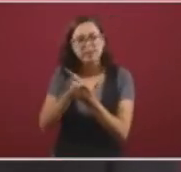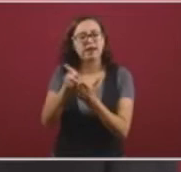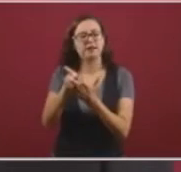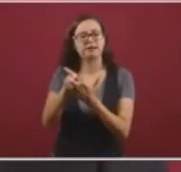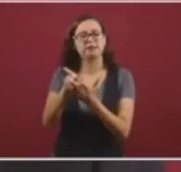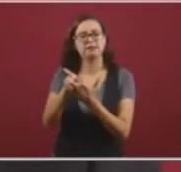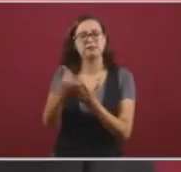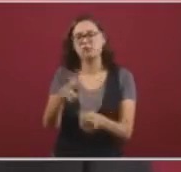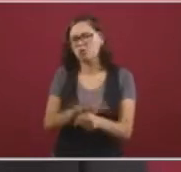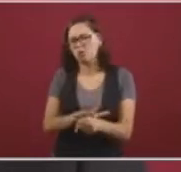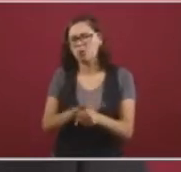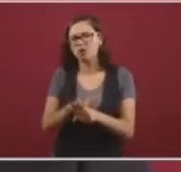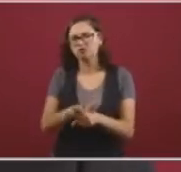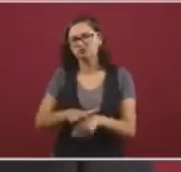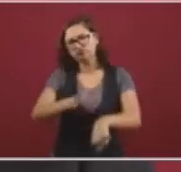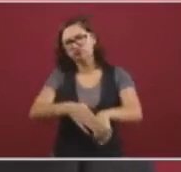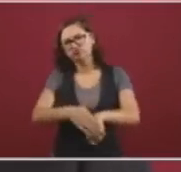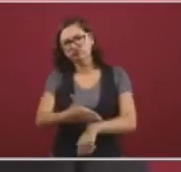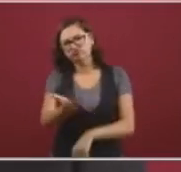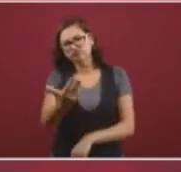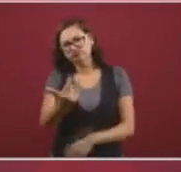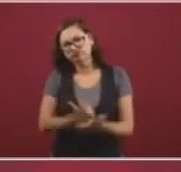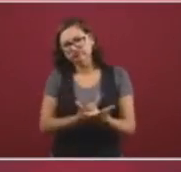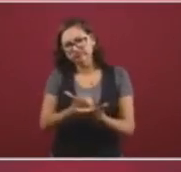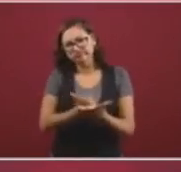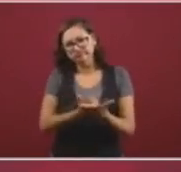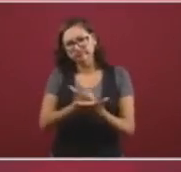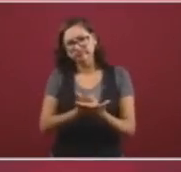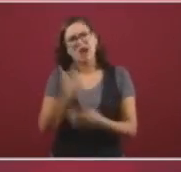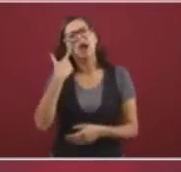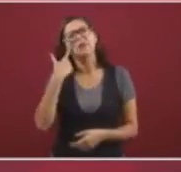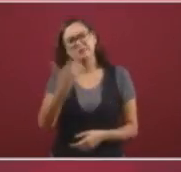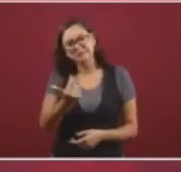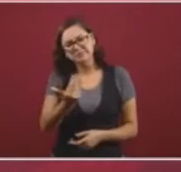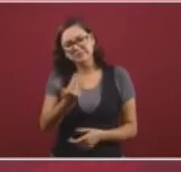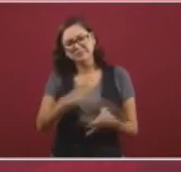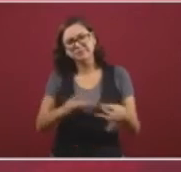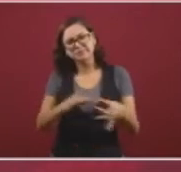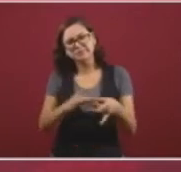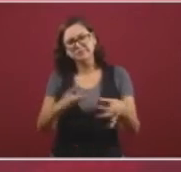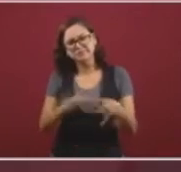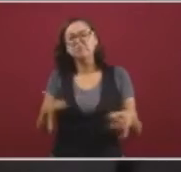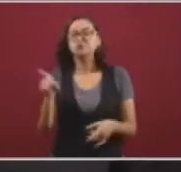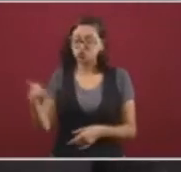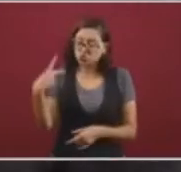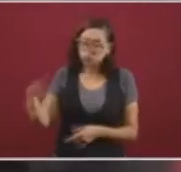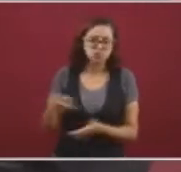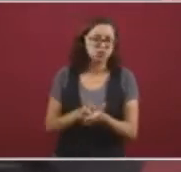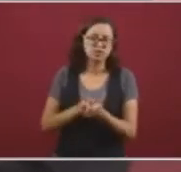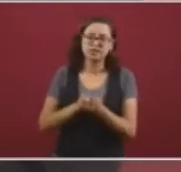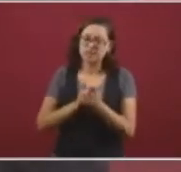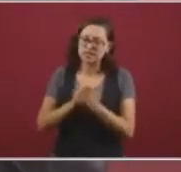de pedir cuentas a las autoridades. O sea, el